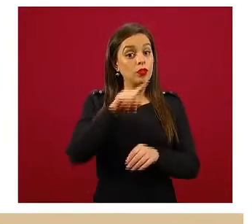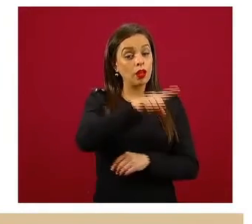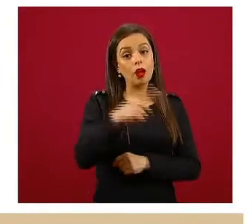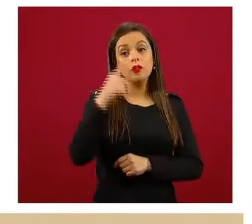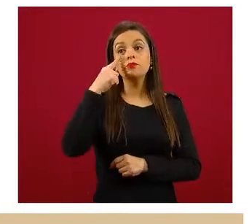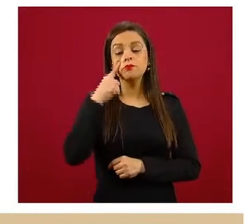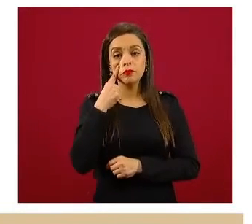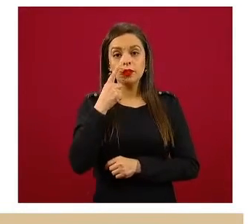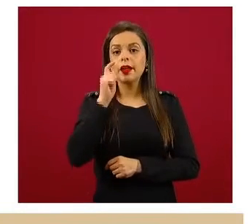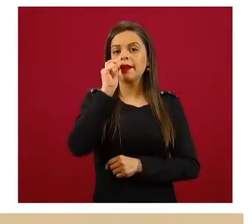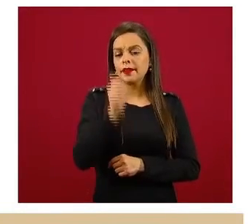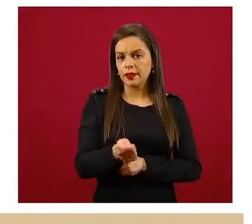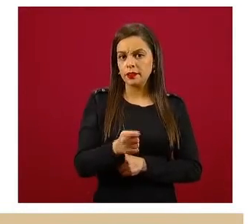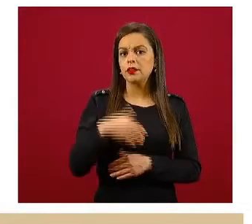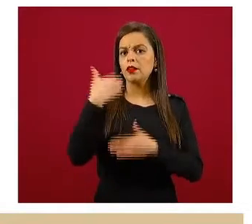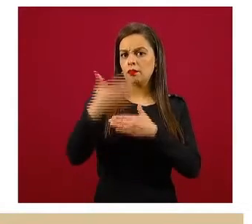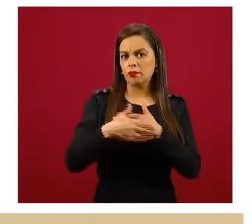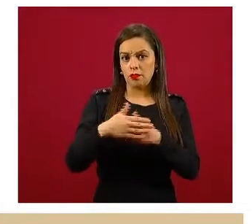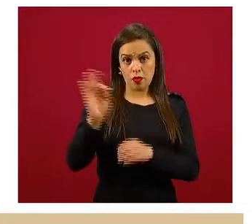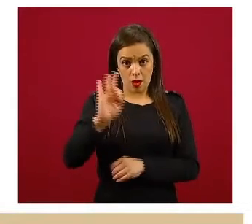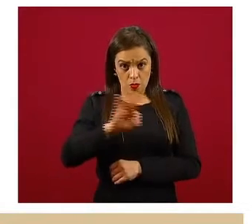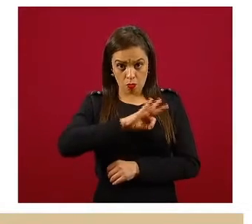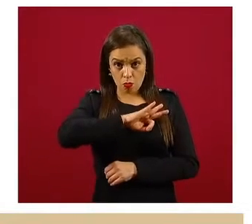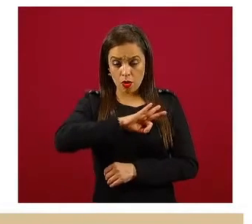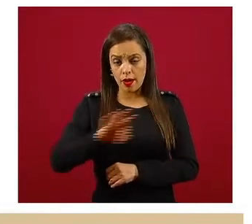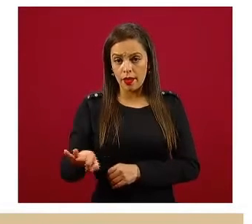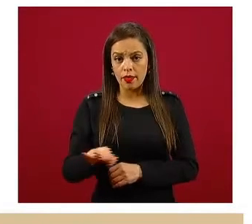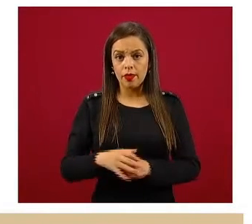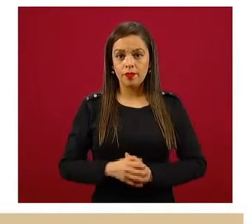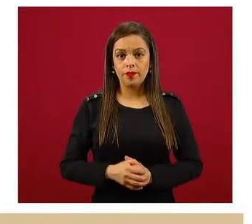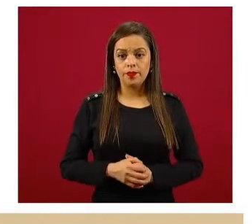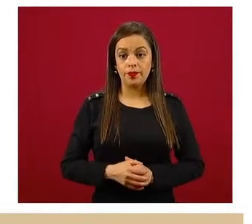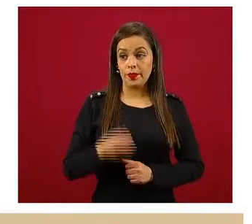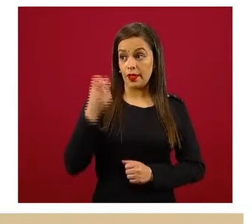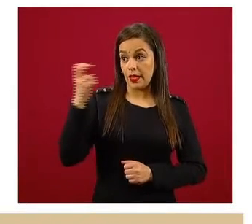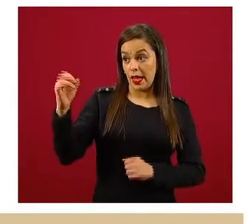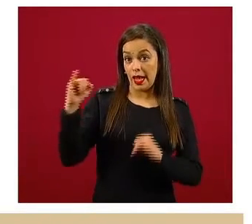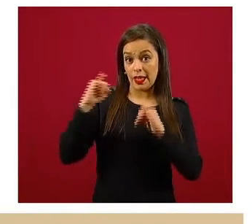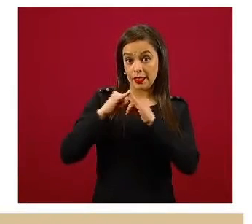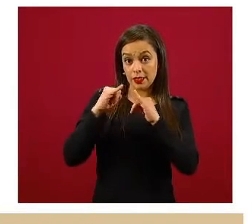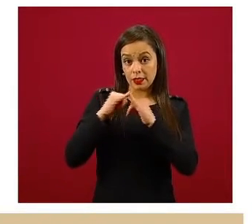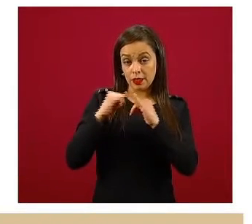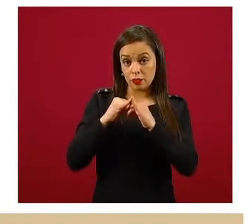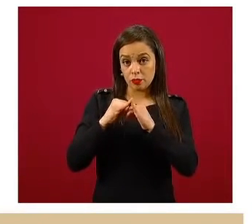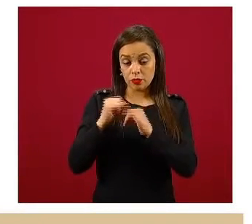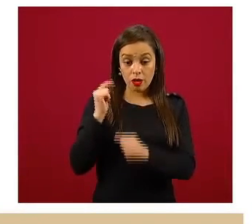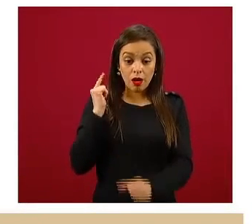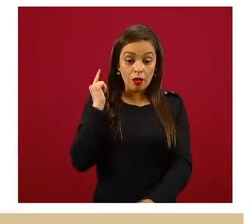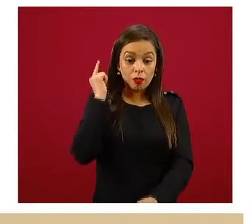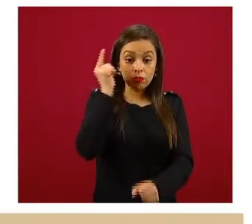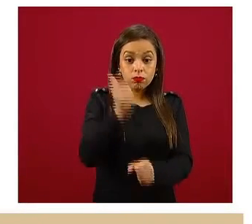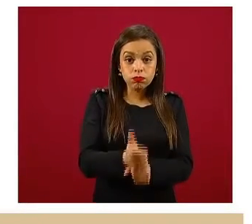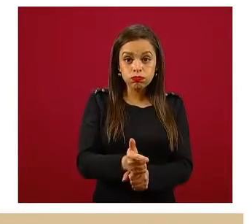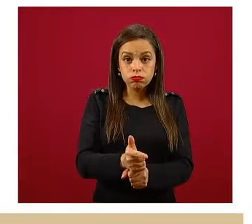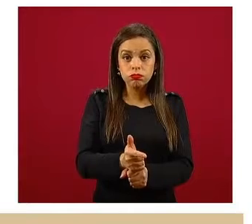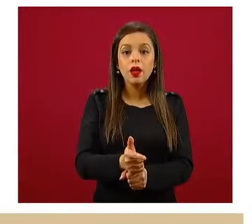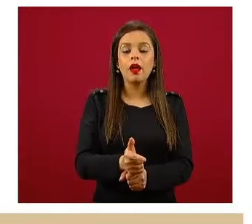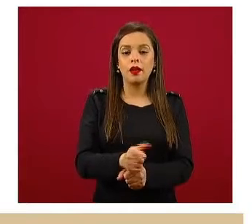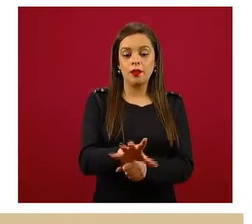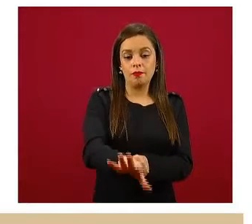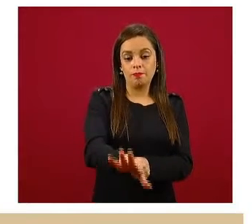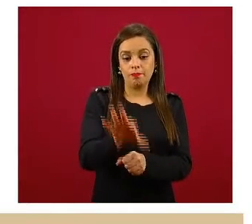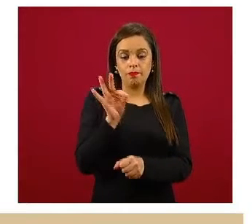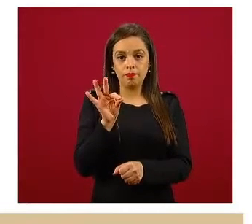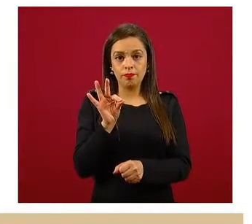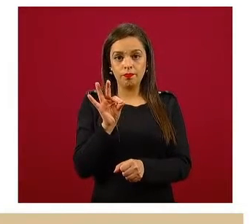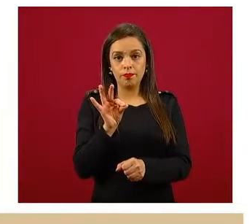fenómeno que puede suceder, es decir, esta es la institución que en su momento detectó, clasificó por lo tanto